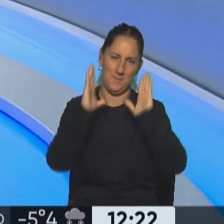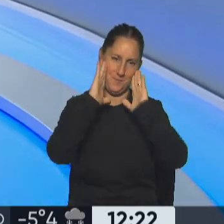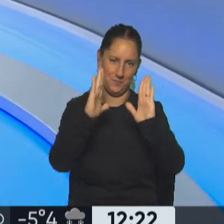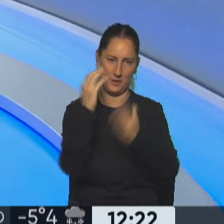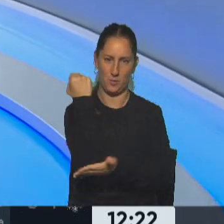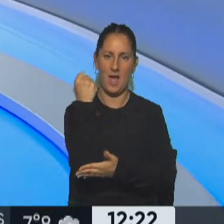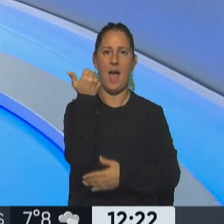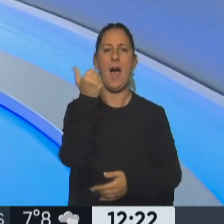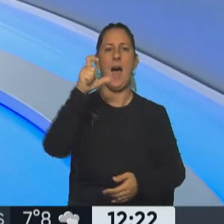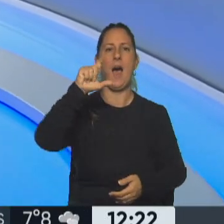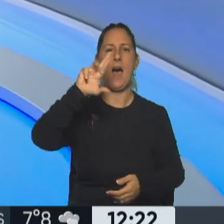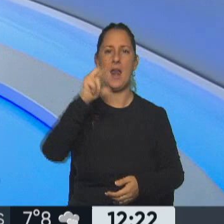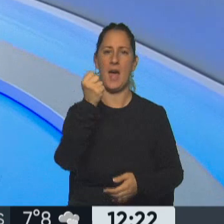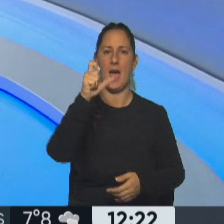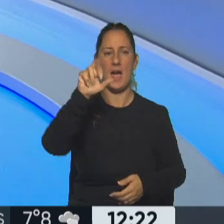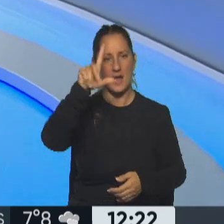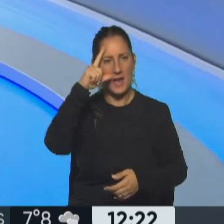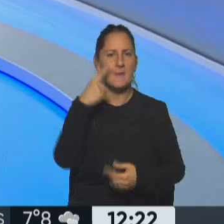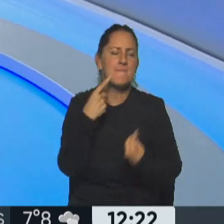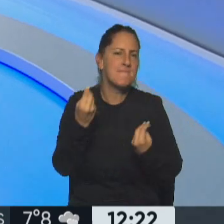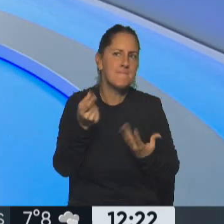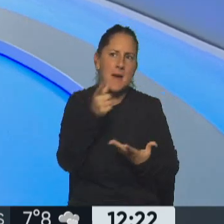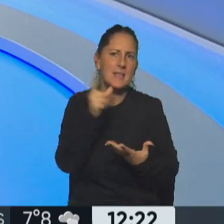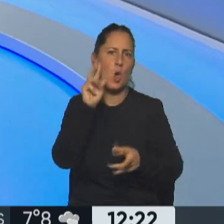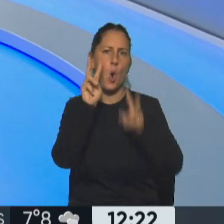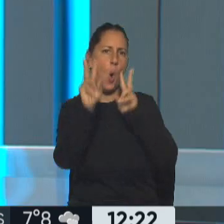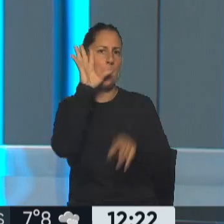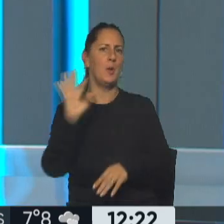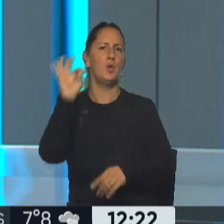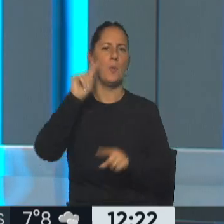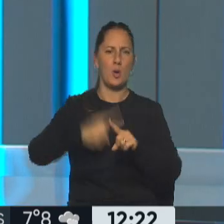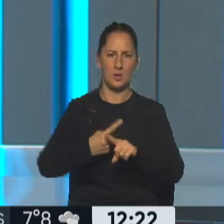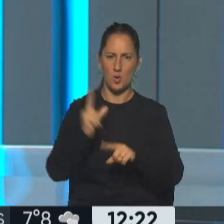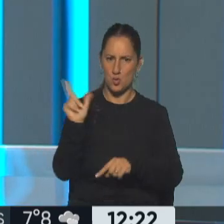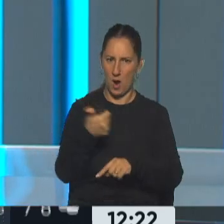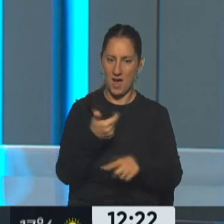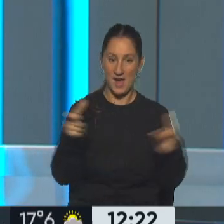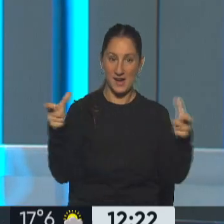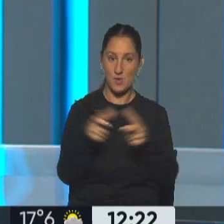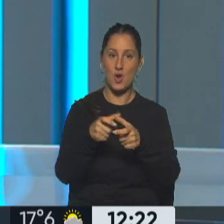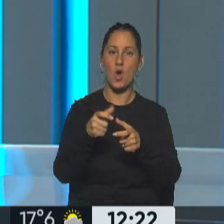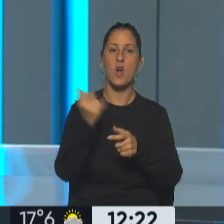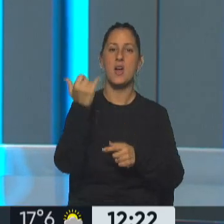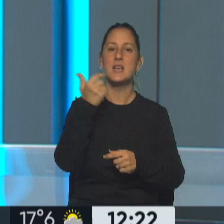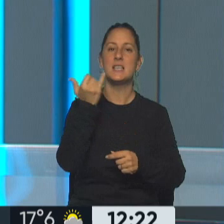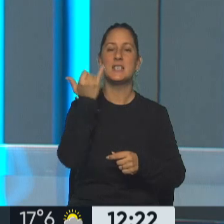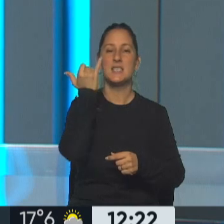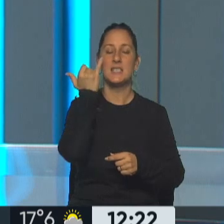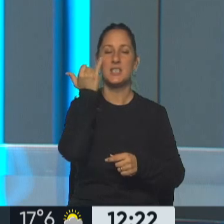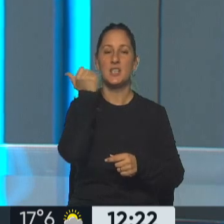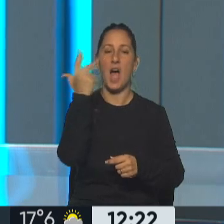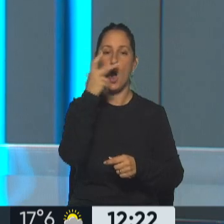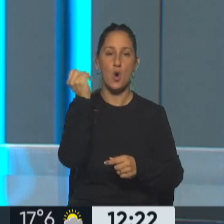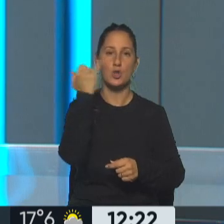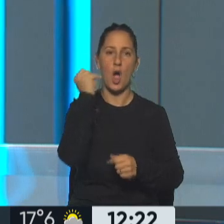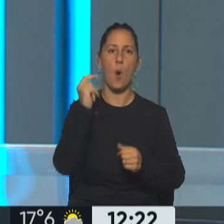la renunciará desde lo político Vero Bueno lo que hay que observar es una coincidencia entre esta reunión en el chavo y la inestabilidad política